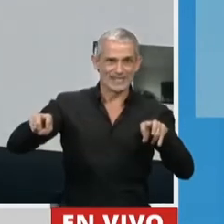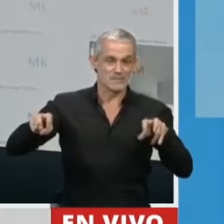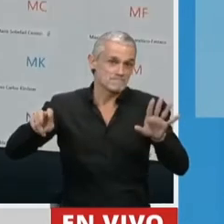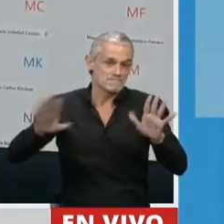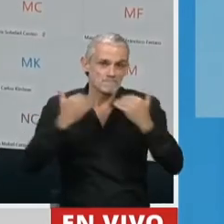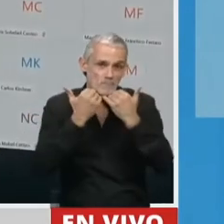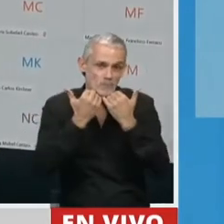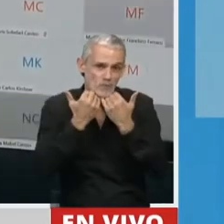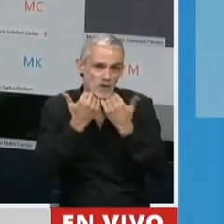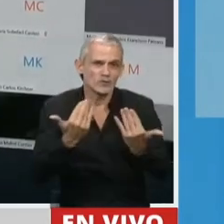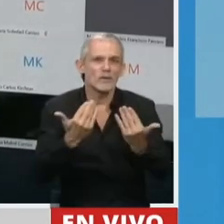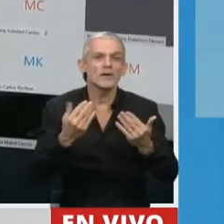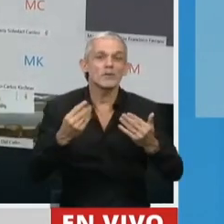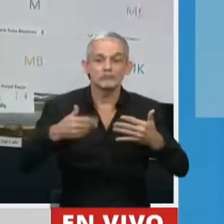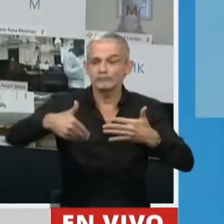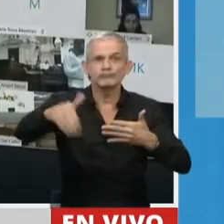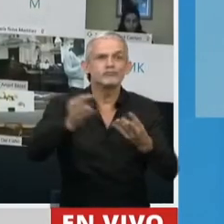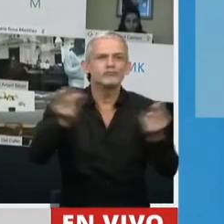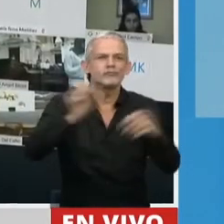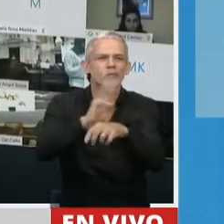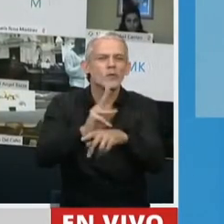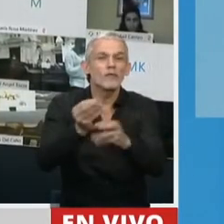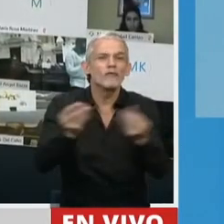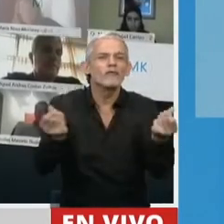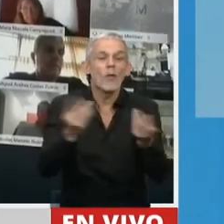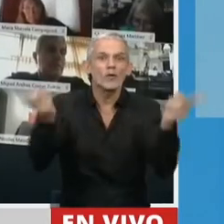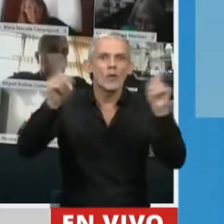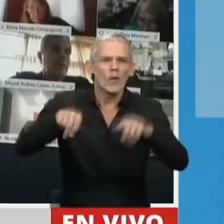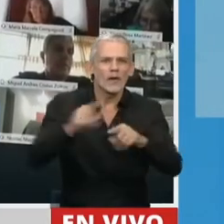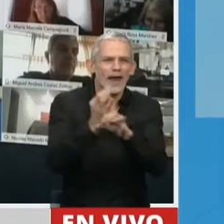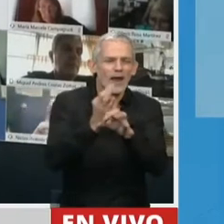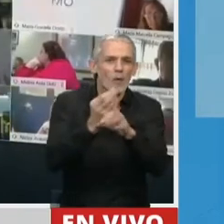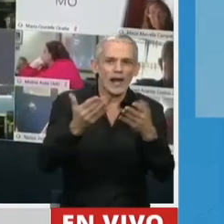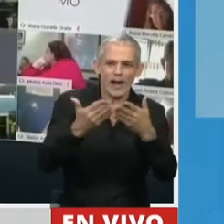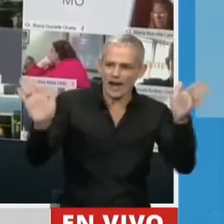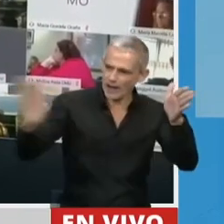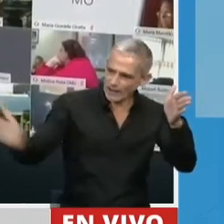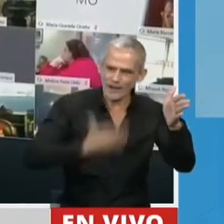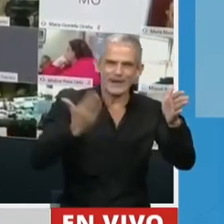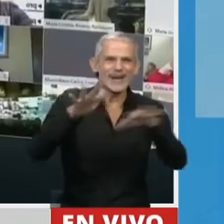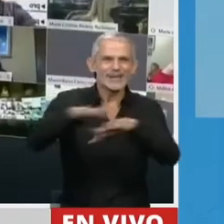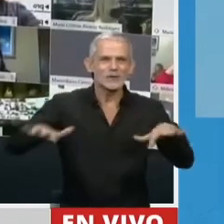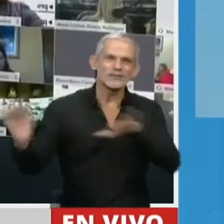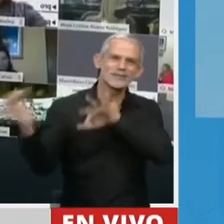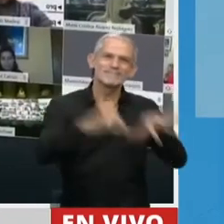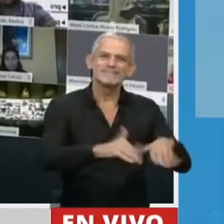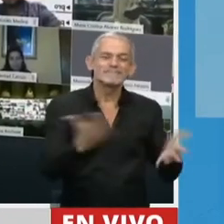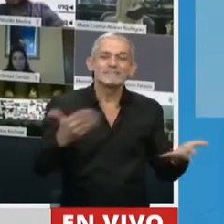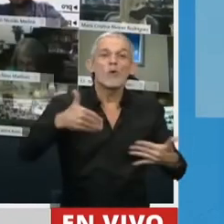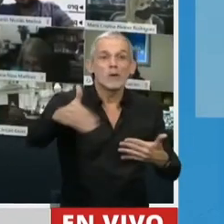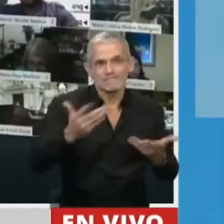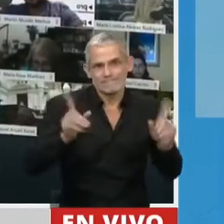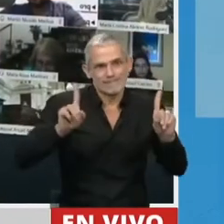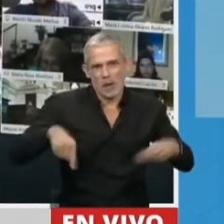saber cuándo va a terminar esto y cuándo van a poder las escuelas abrir sus puertas para recibir de nuevo a los